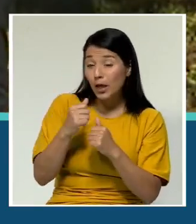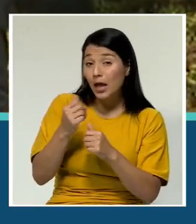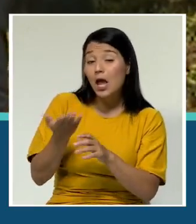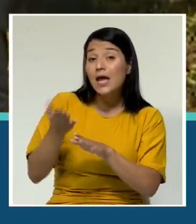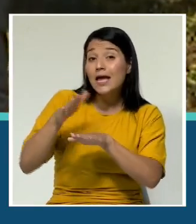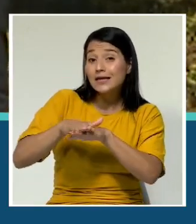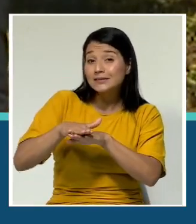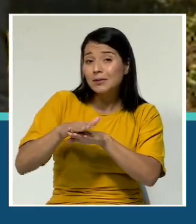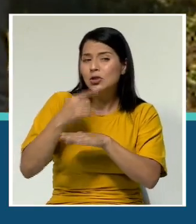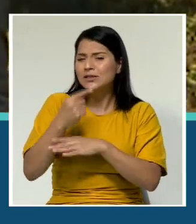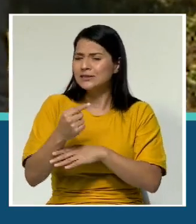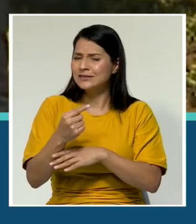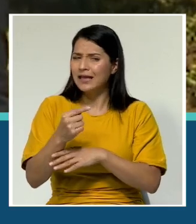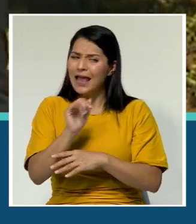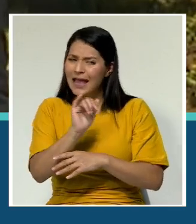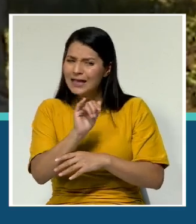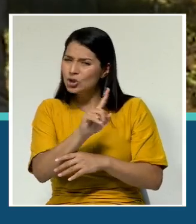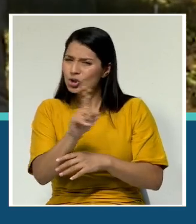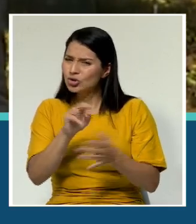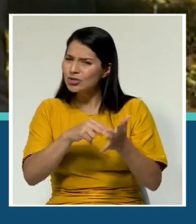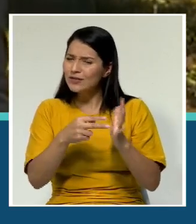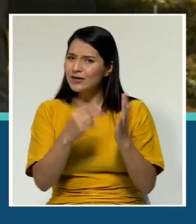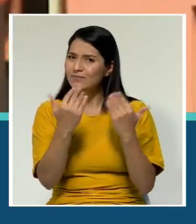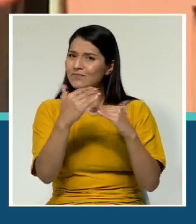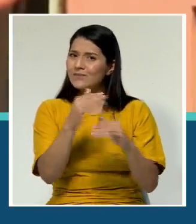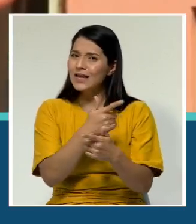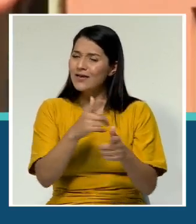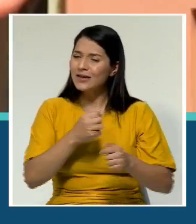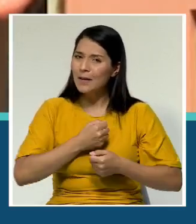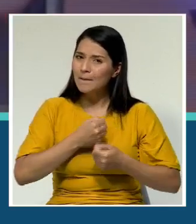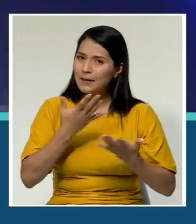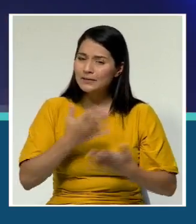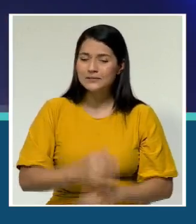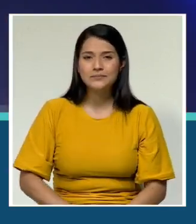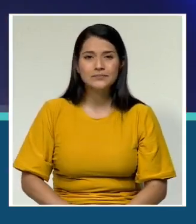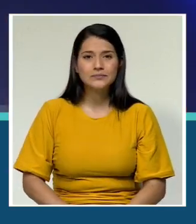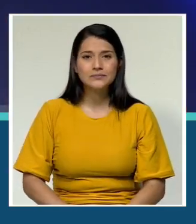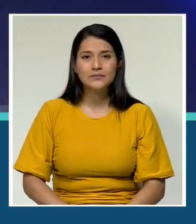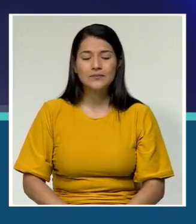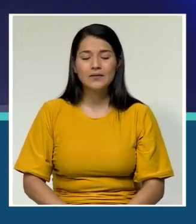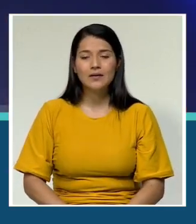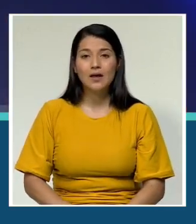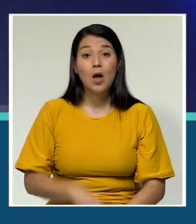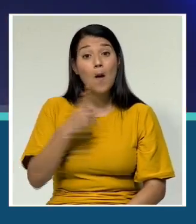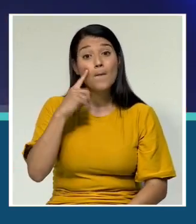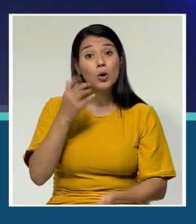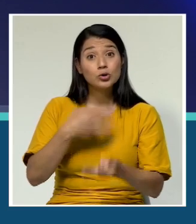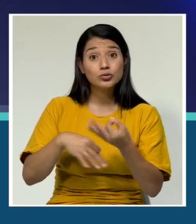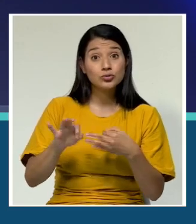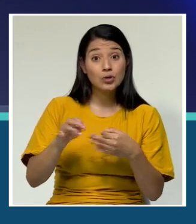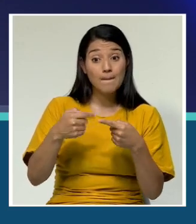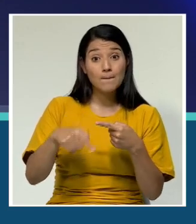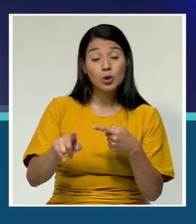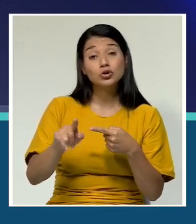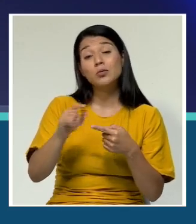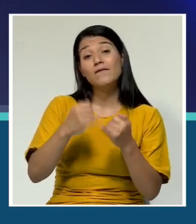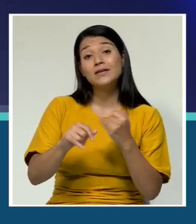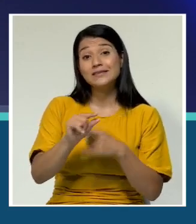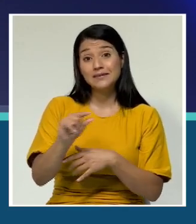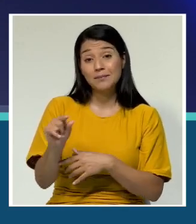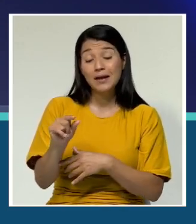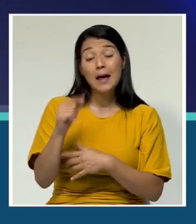Fabricio Alvarado, aseguró que están analizando el tema debido a que especialistas le han comentado que no necesariamente se estaría limitando